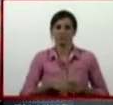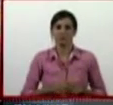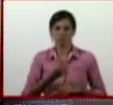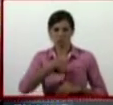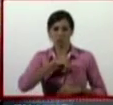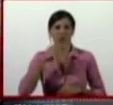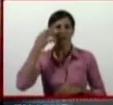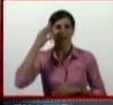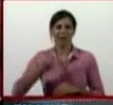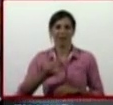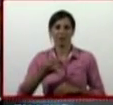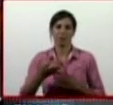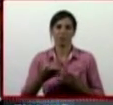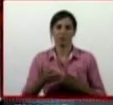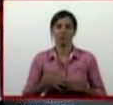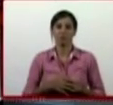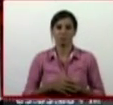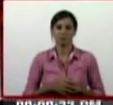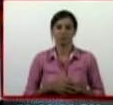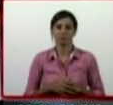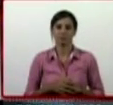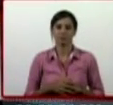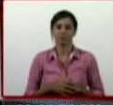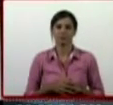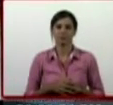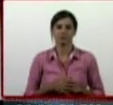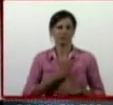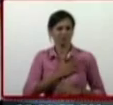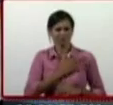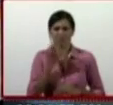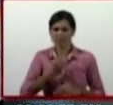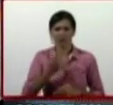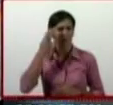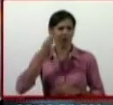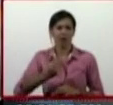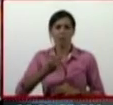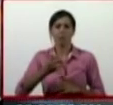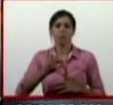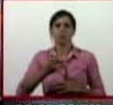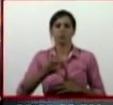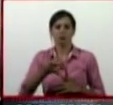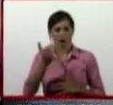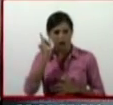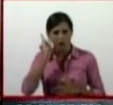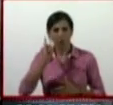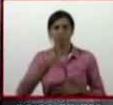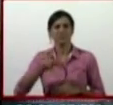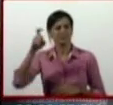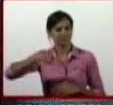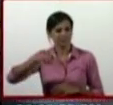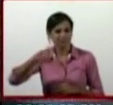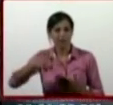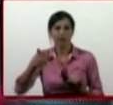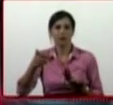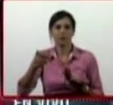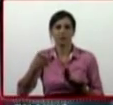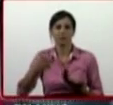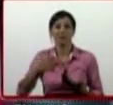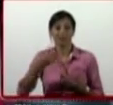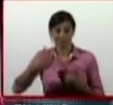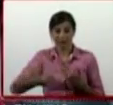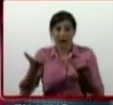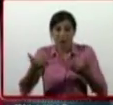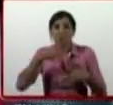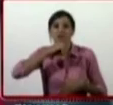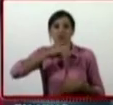creemos fervientemente en la existencia y la necesidad histórica, como